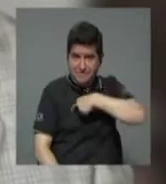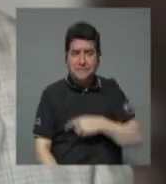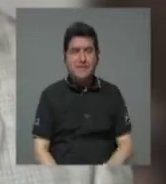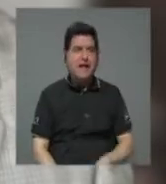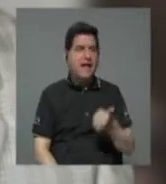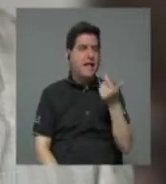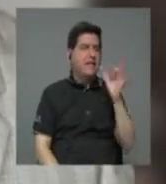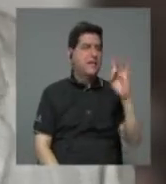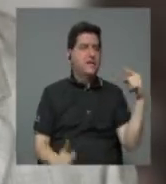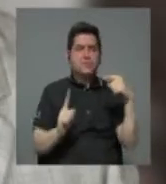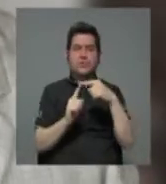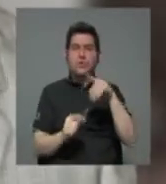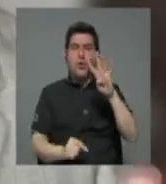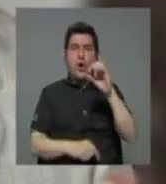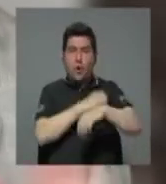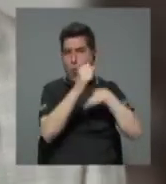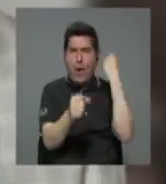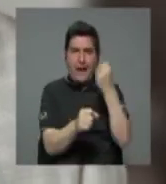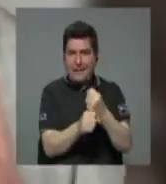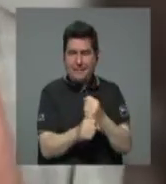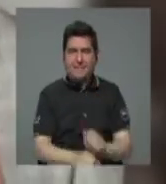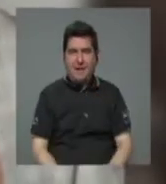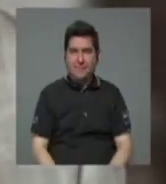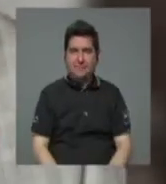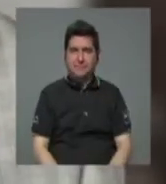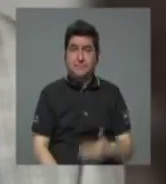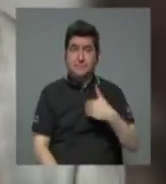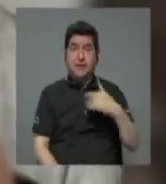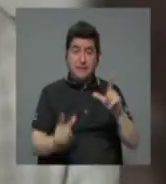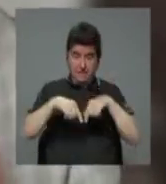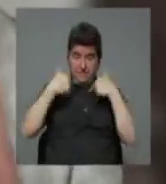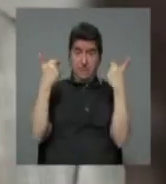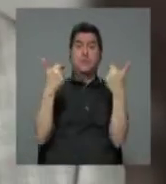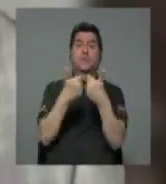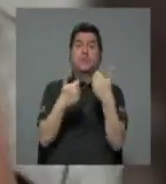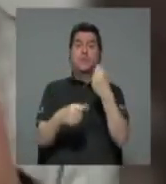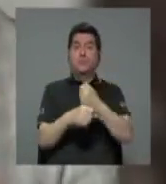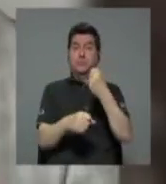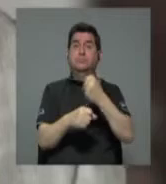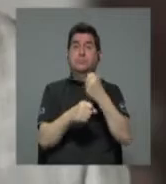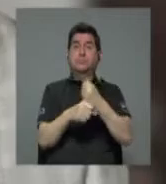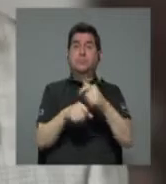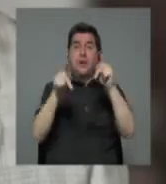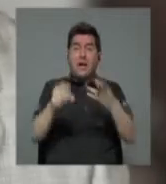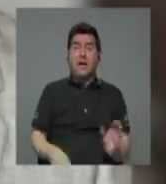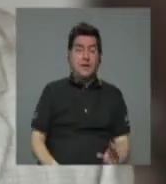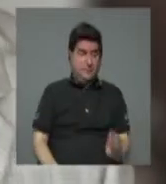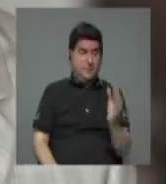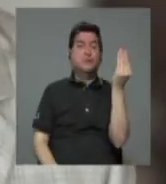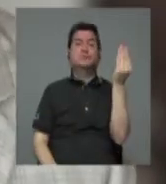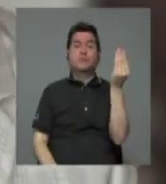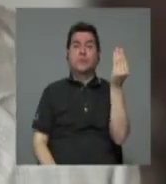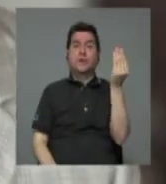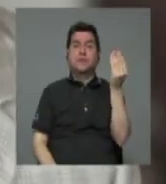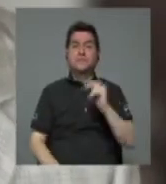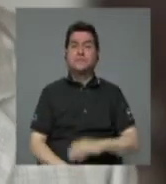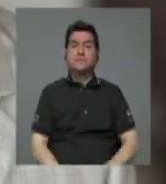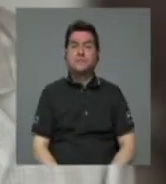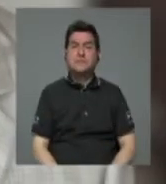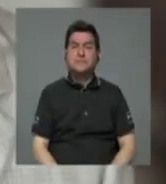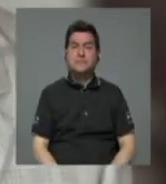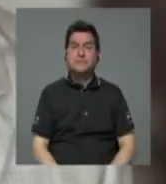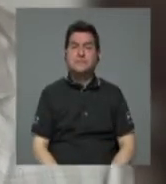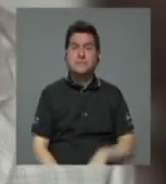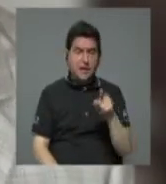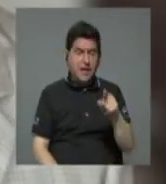los 18 y los 40 años. Entonces tenemos un bloque de empleo a las personas jóvenes. Entonces ha